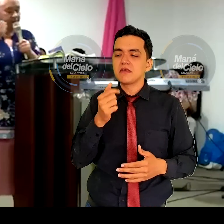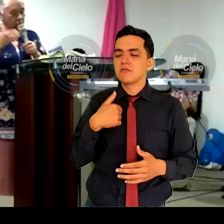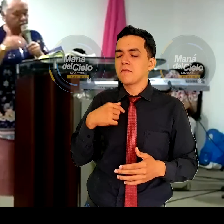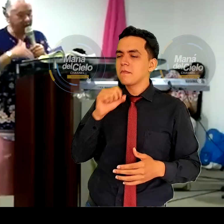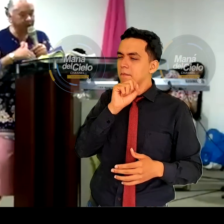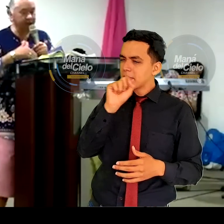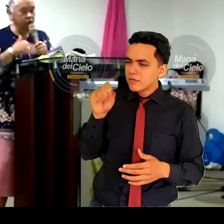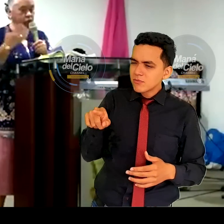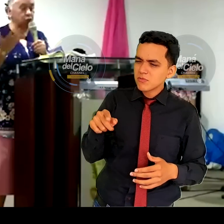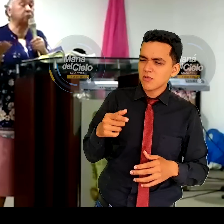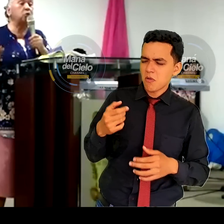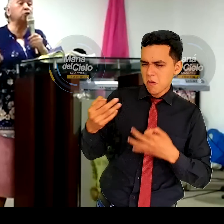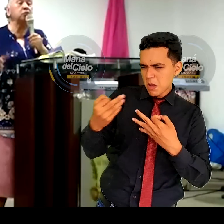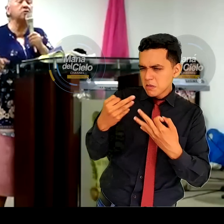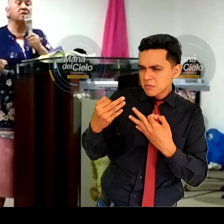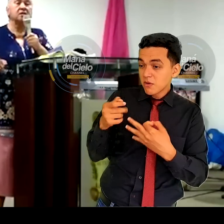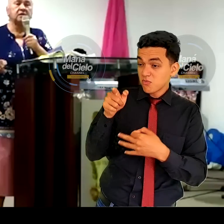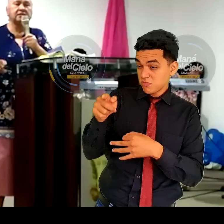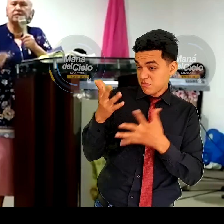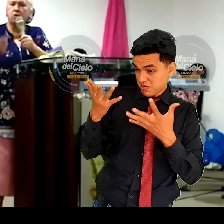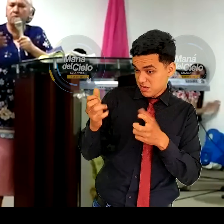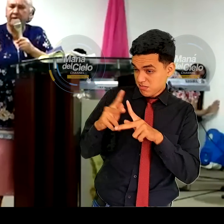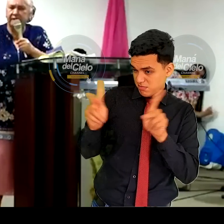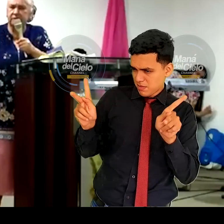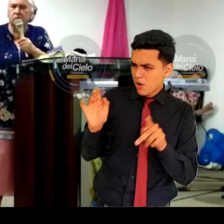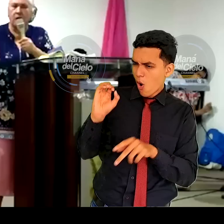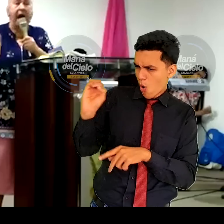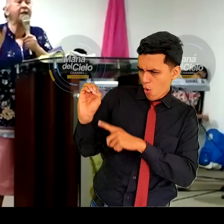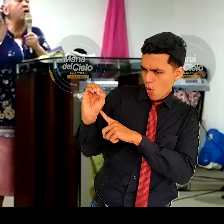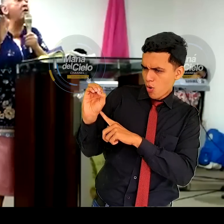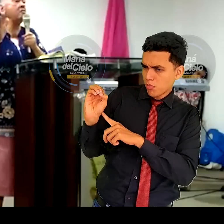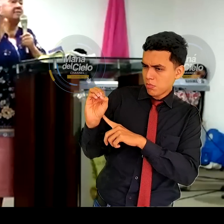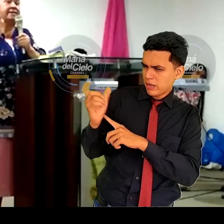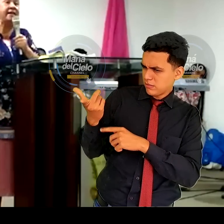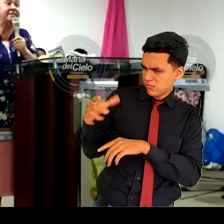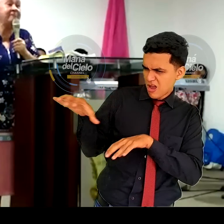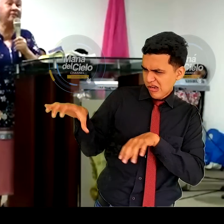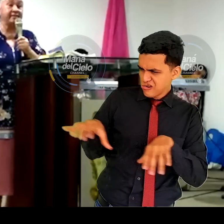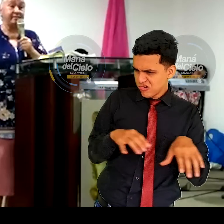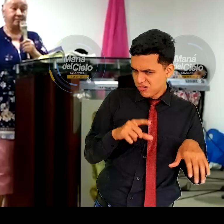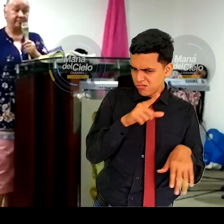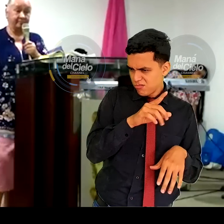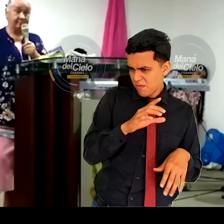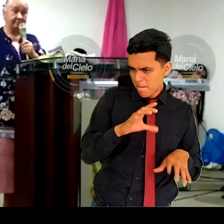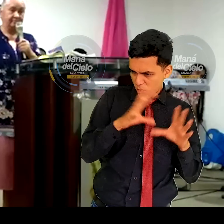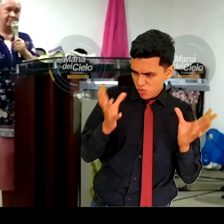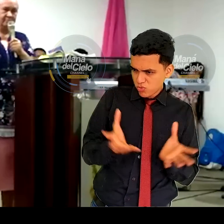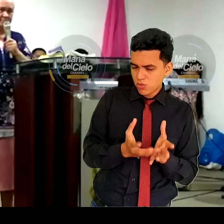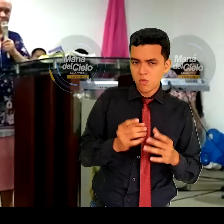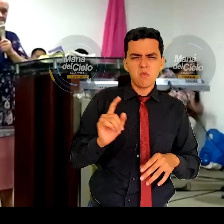Usted se va a divorciar, pero su esposo es inconverso. Ah, no, es creyente.